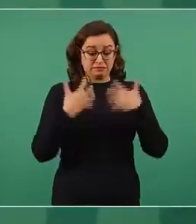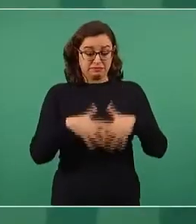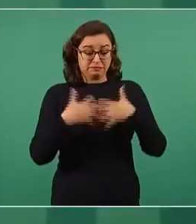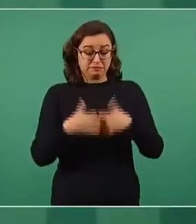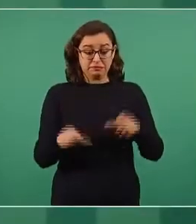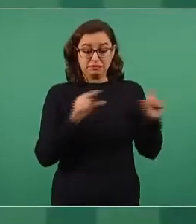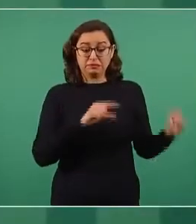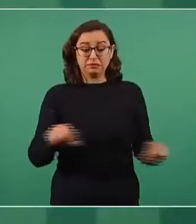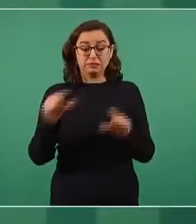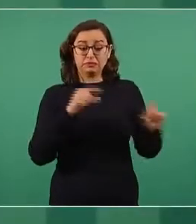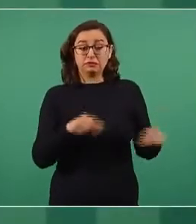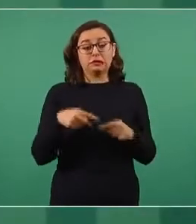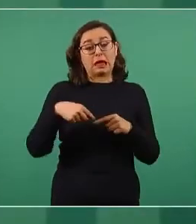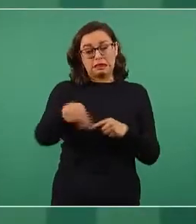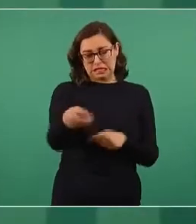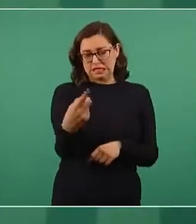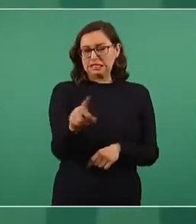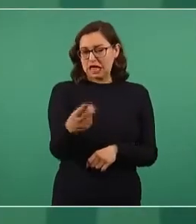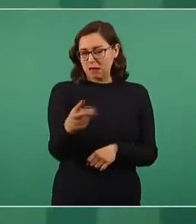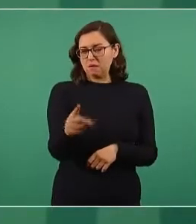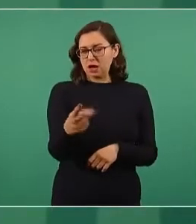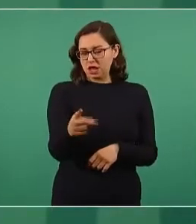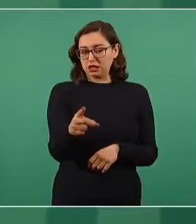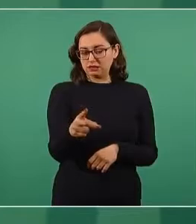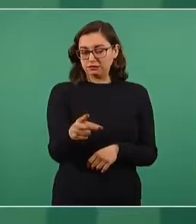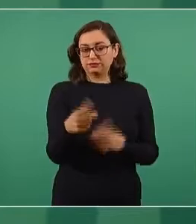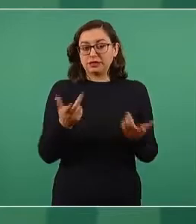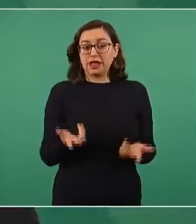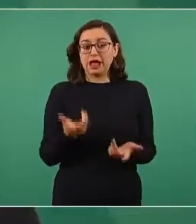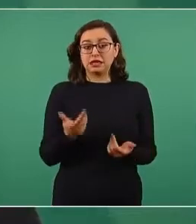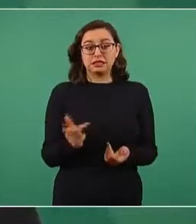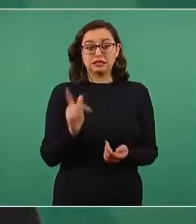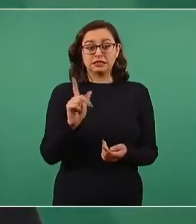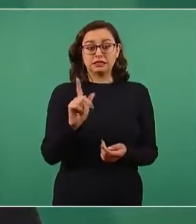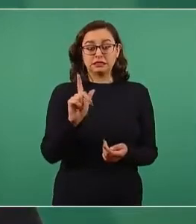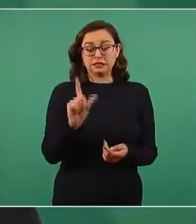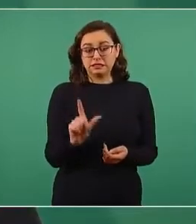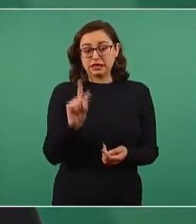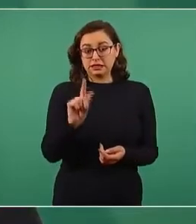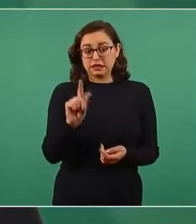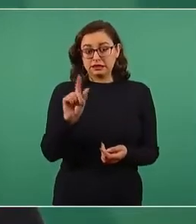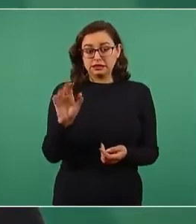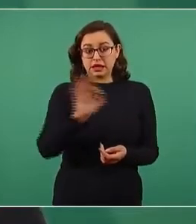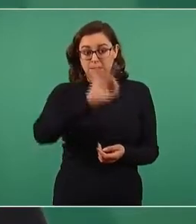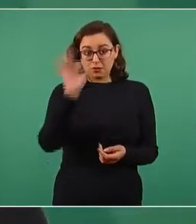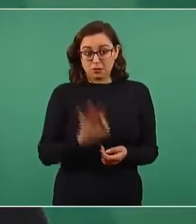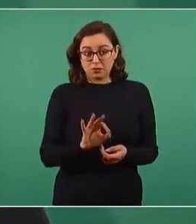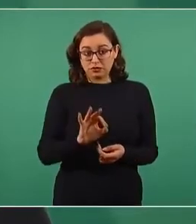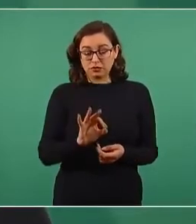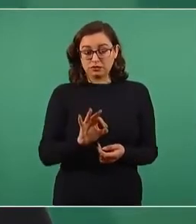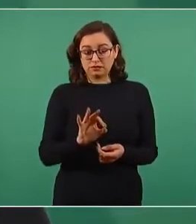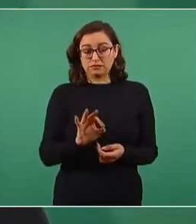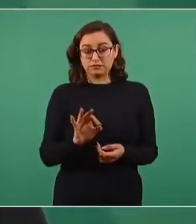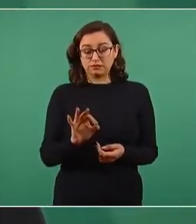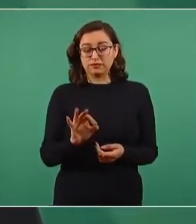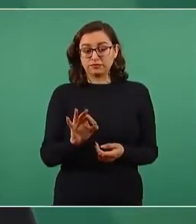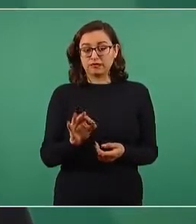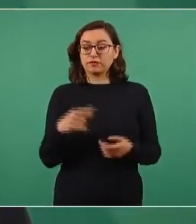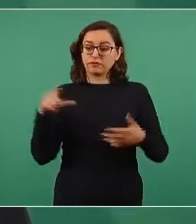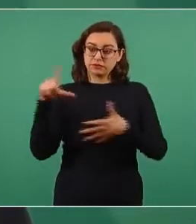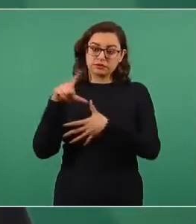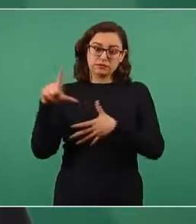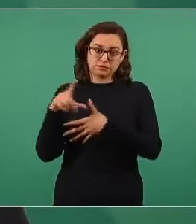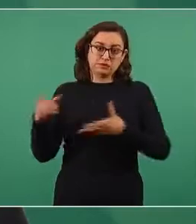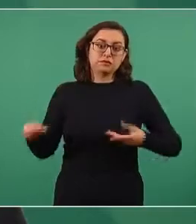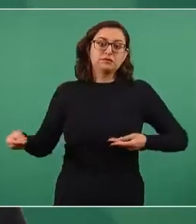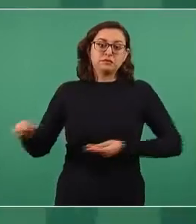ser hacia fin de año, de este año, 1/3 la compartiríamos con los países de América Latina y